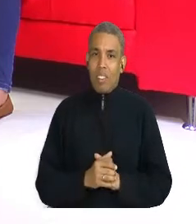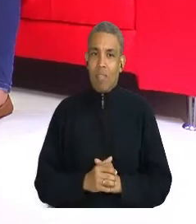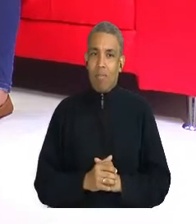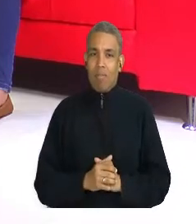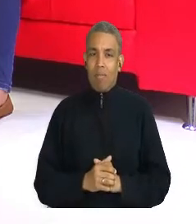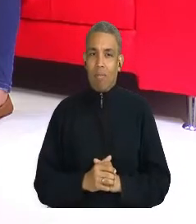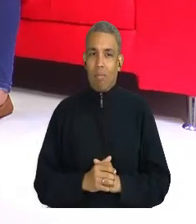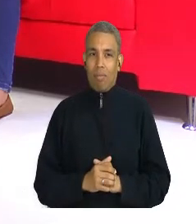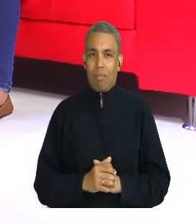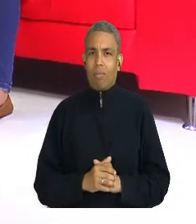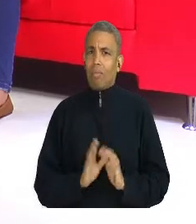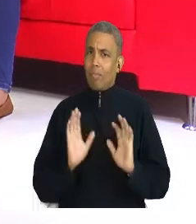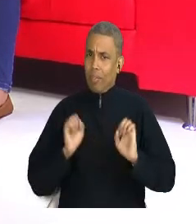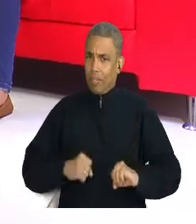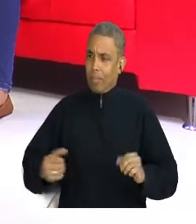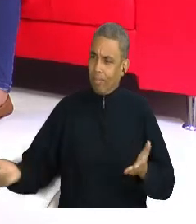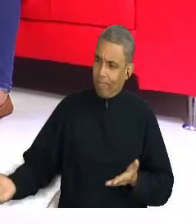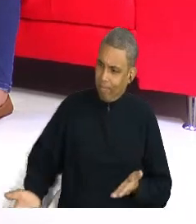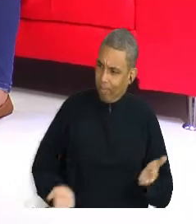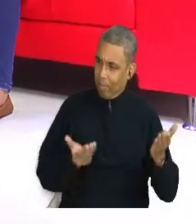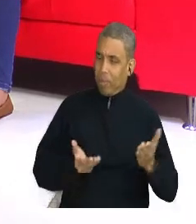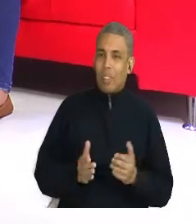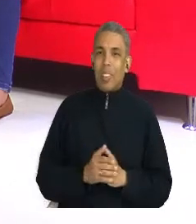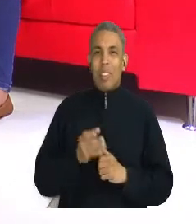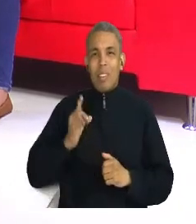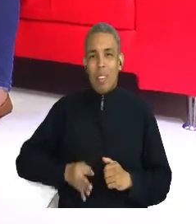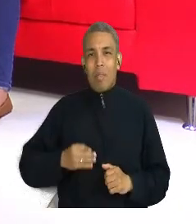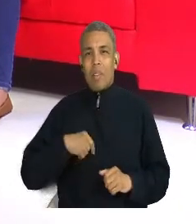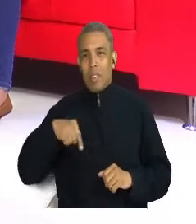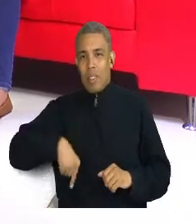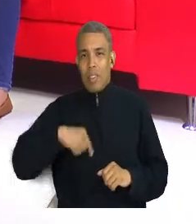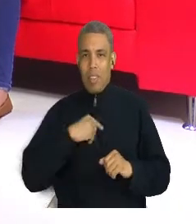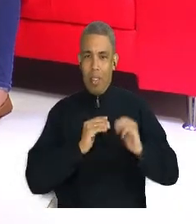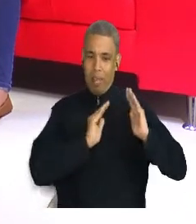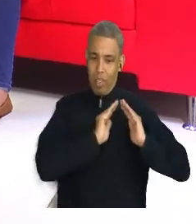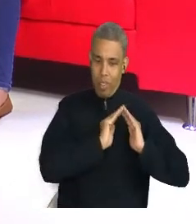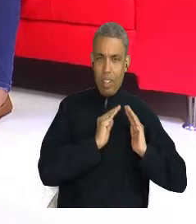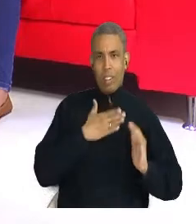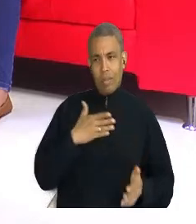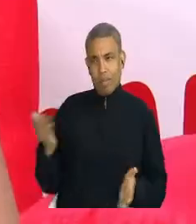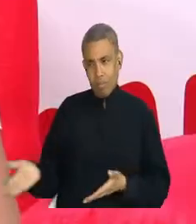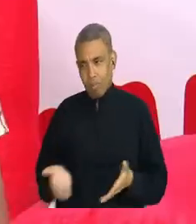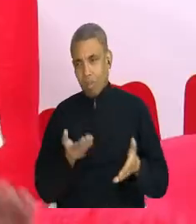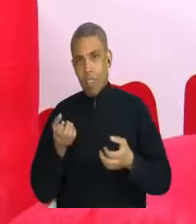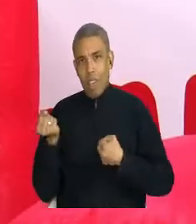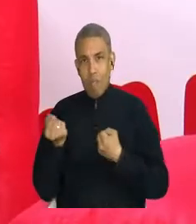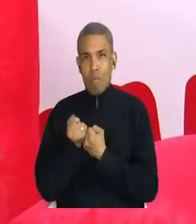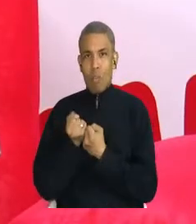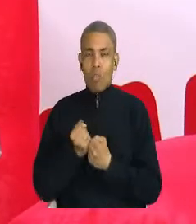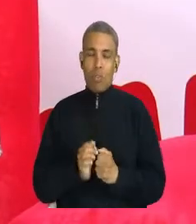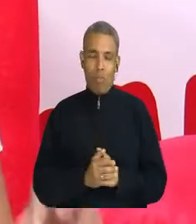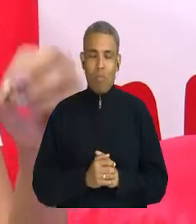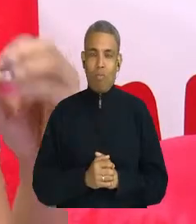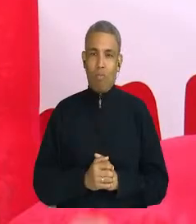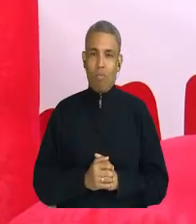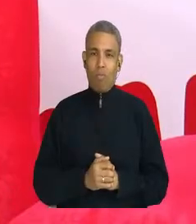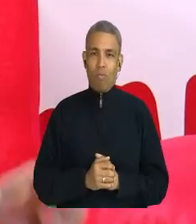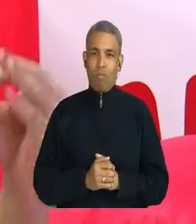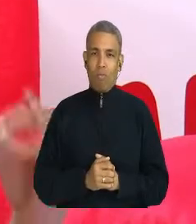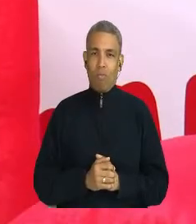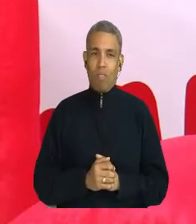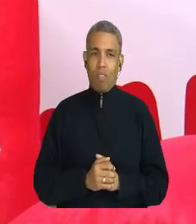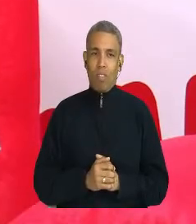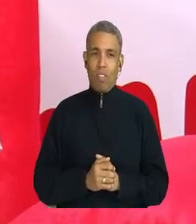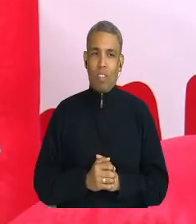siempre las puertas están abiertas en nuestro programa, siempre apoyamos el talento de nuestros artistas locales. Aquí seguimos...